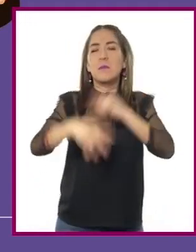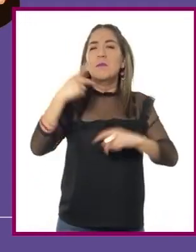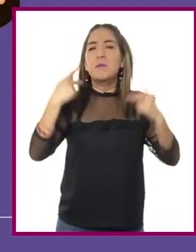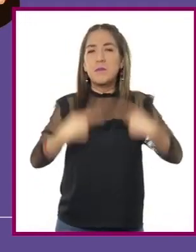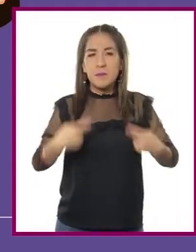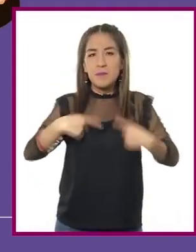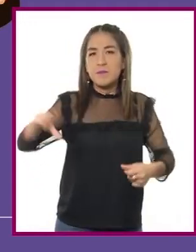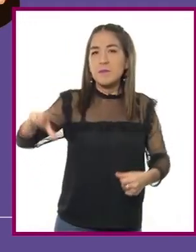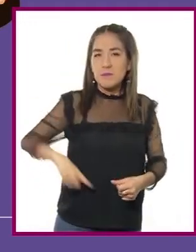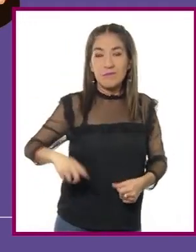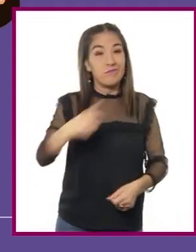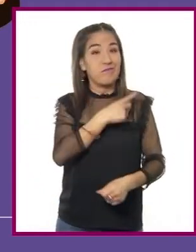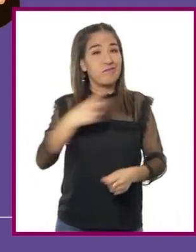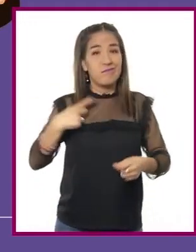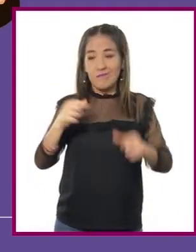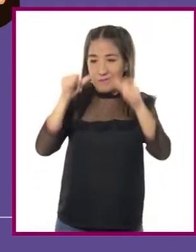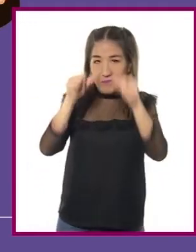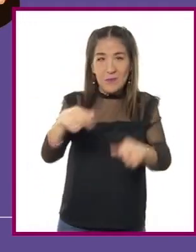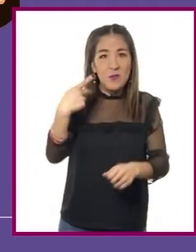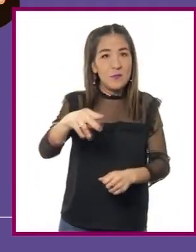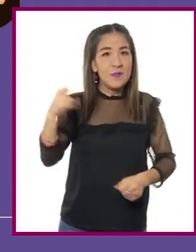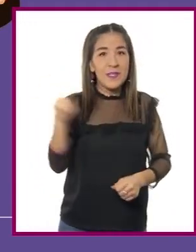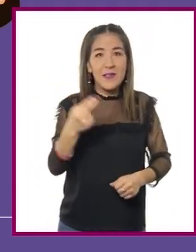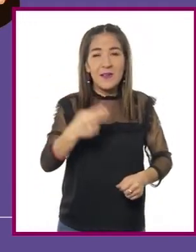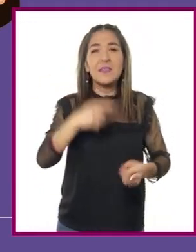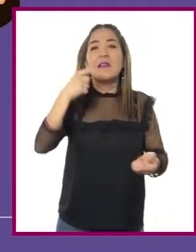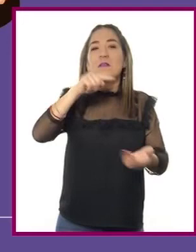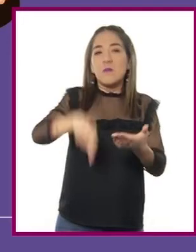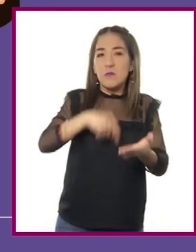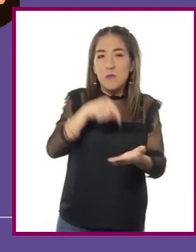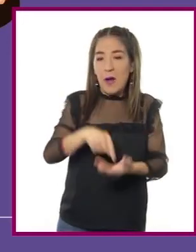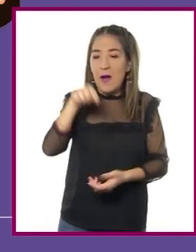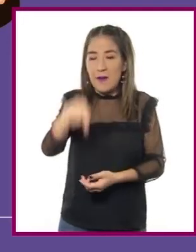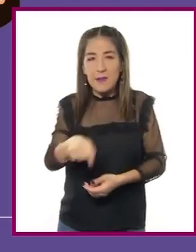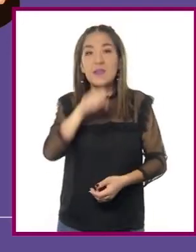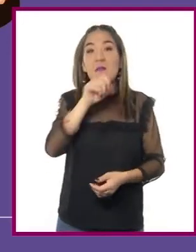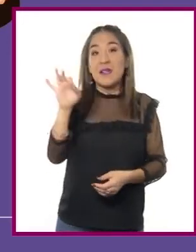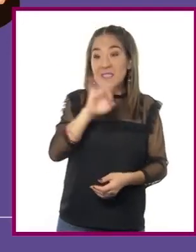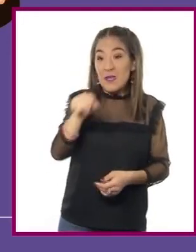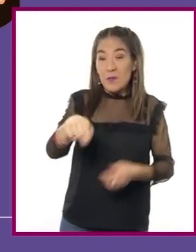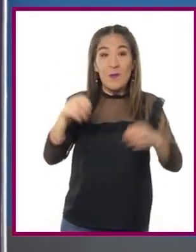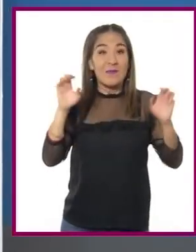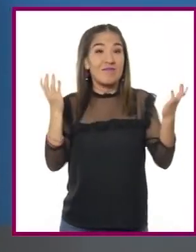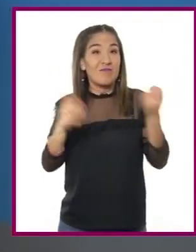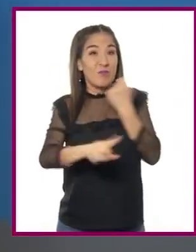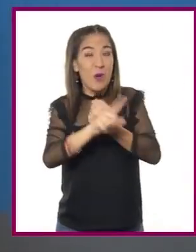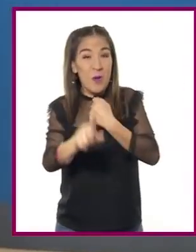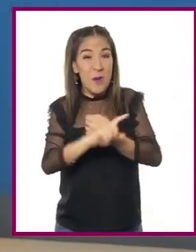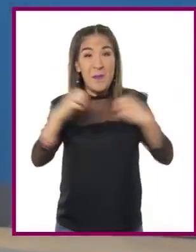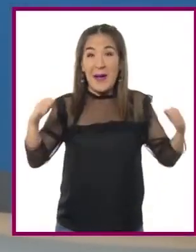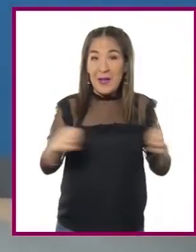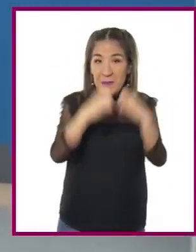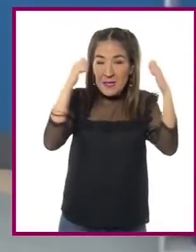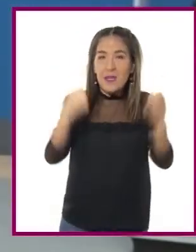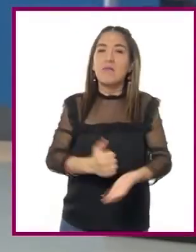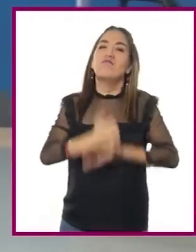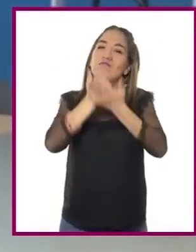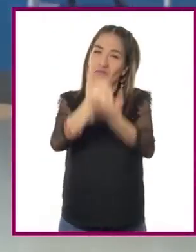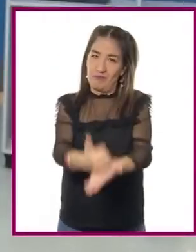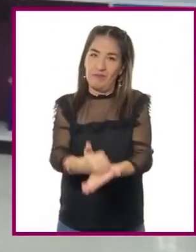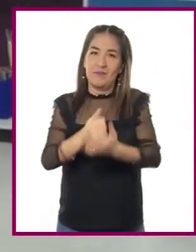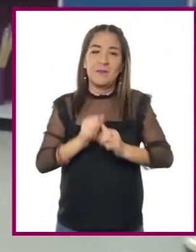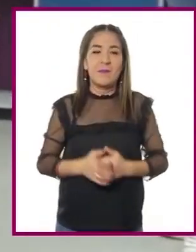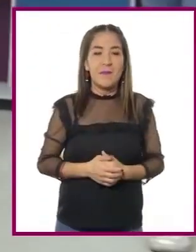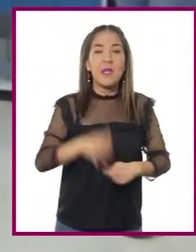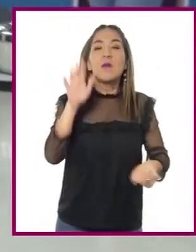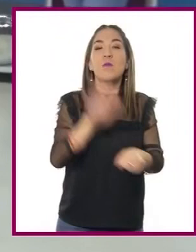debe atender las necesidades de la población y auxiliarla en casos de emergencia. Por eso,